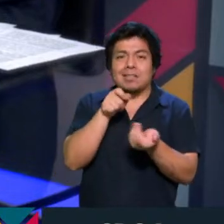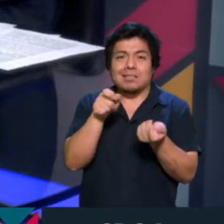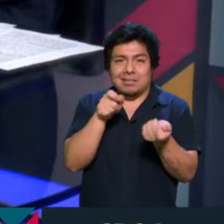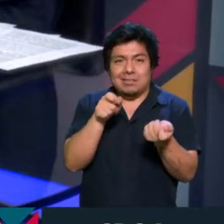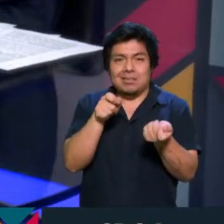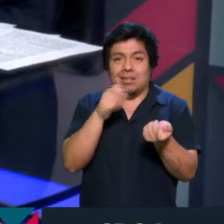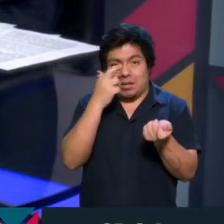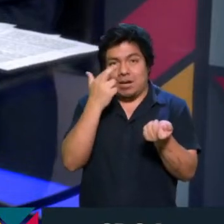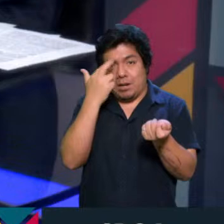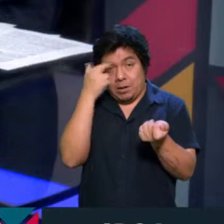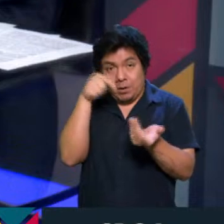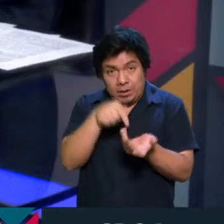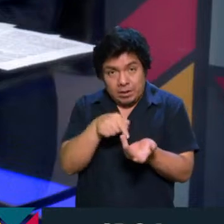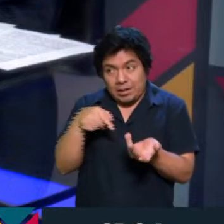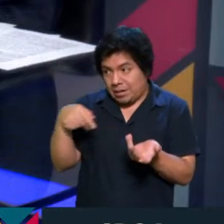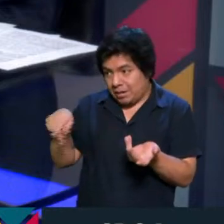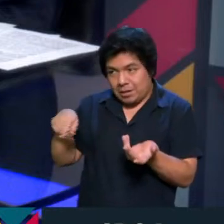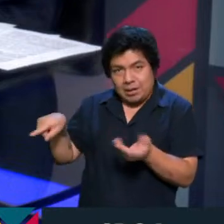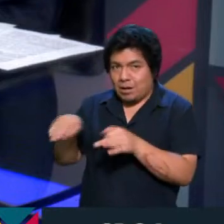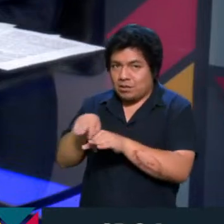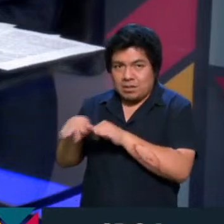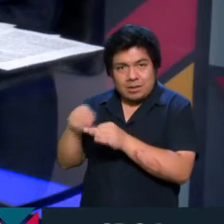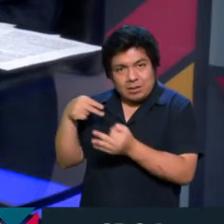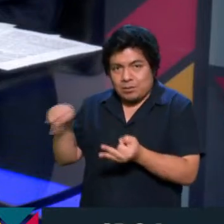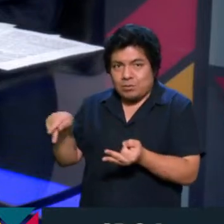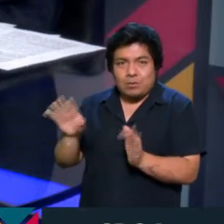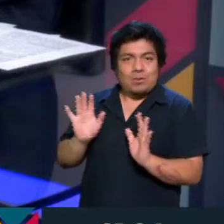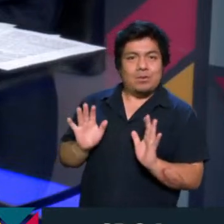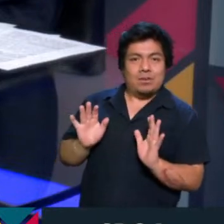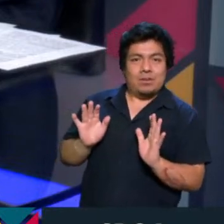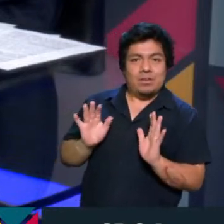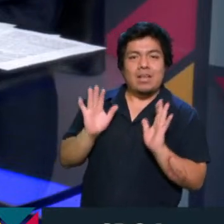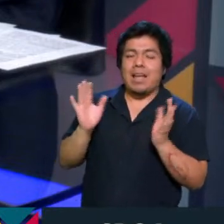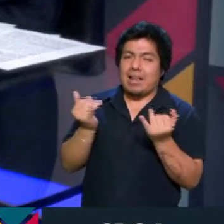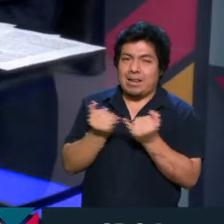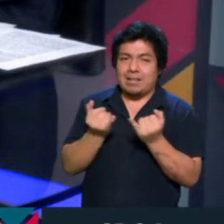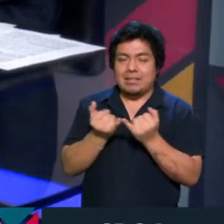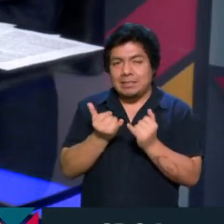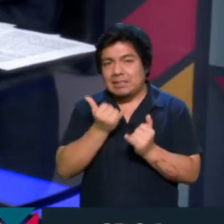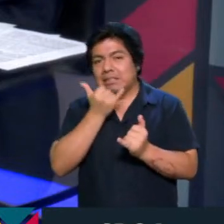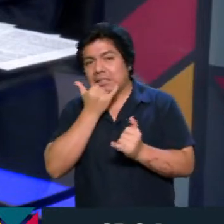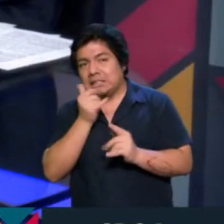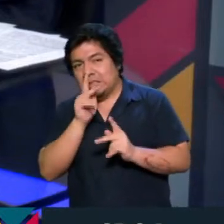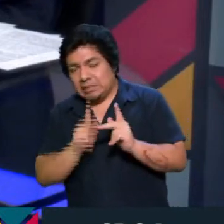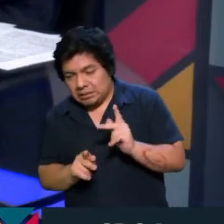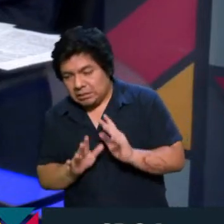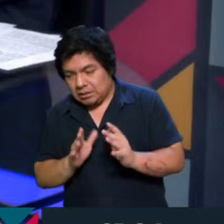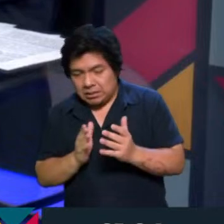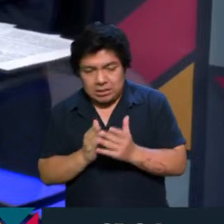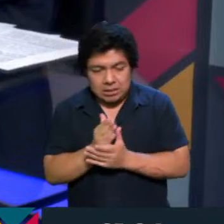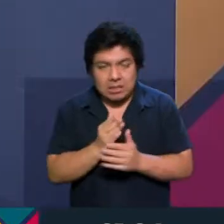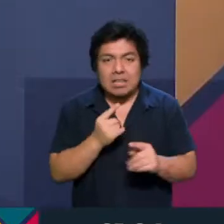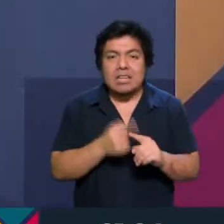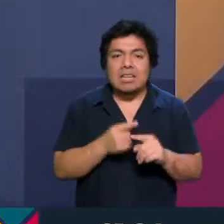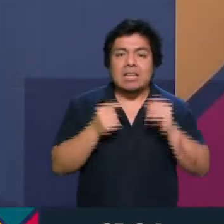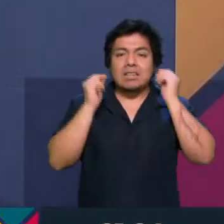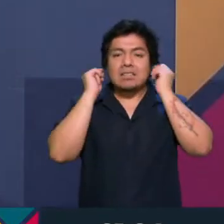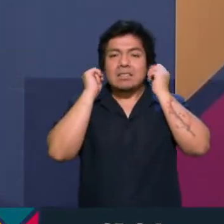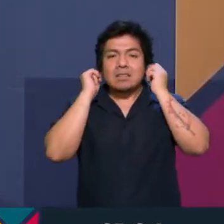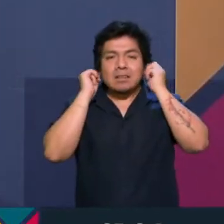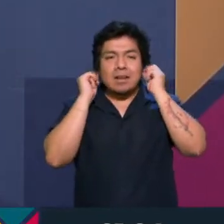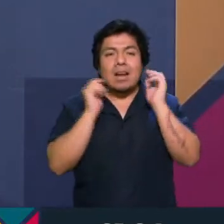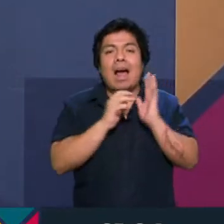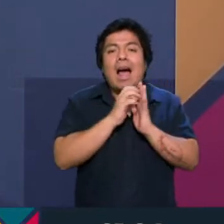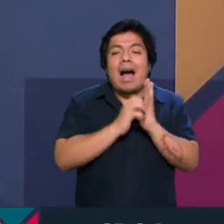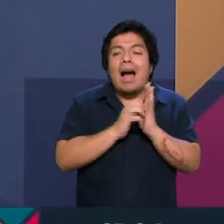son, recordemos, patrimonio de los trabajadores. Además de que interviene también, perdóname que te interrumpa nada más, para las cuestiones